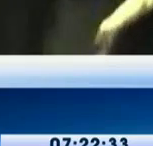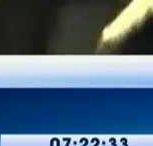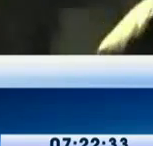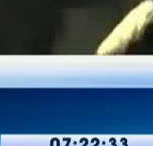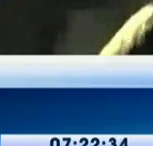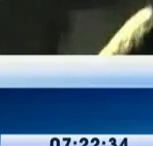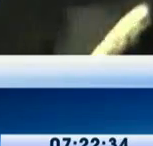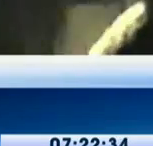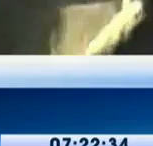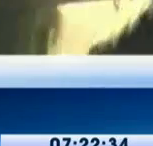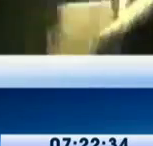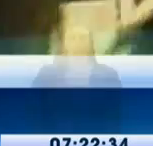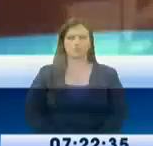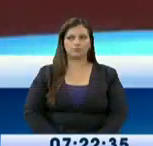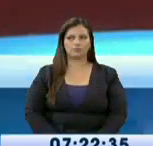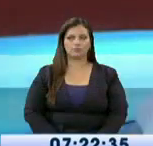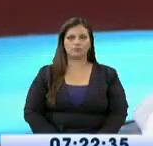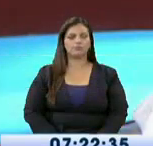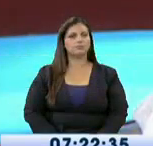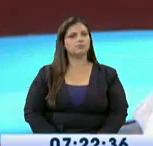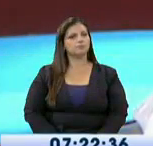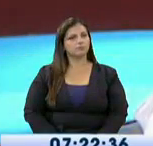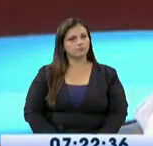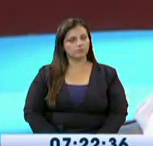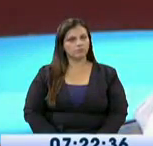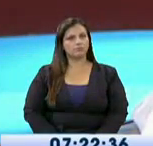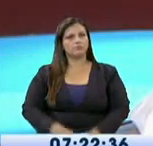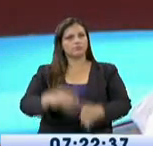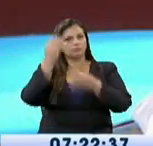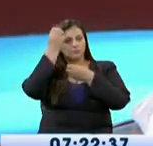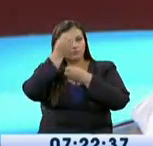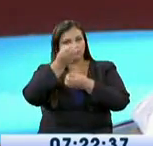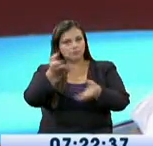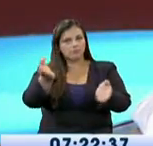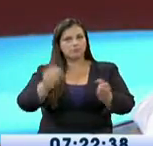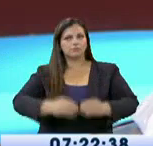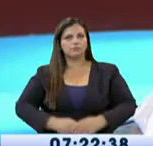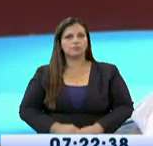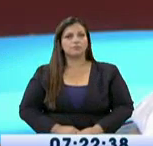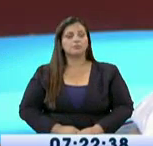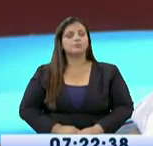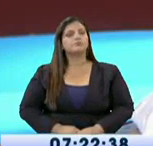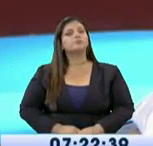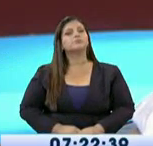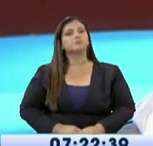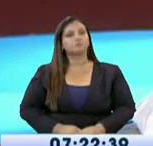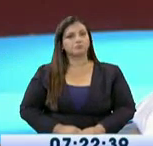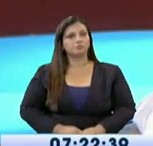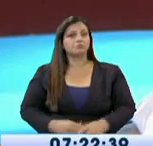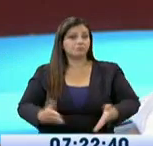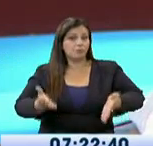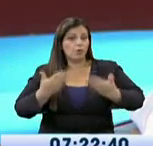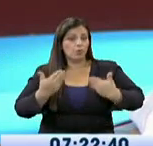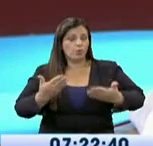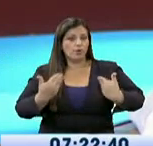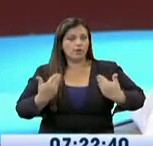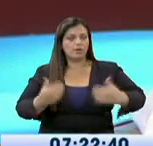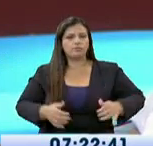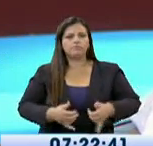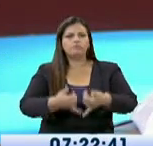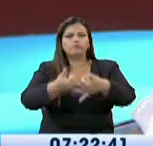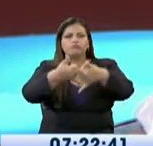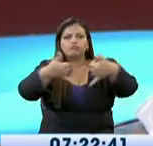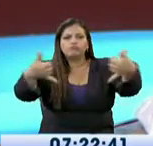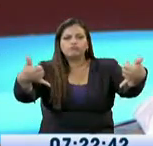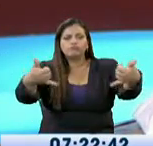Bueno, y hasta tanto, vamos a cambiar de tema para contarles que los robos a locales comerciales se mantienen en el puerto principal. En el